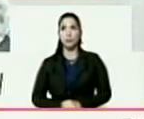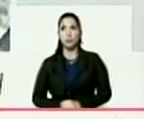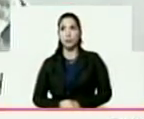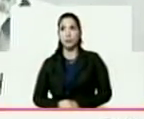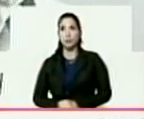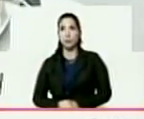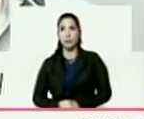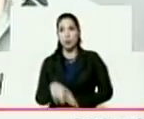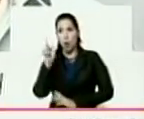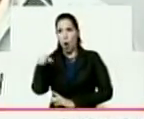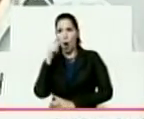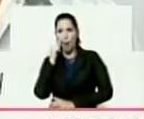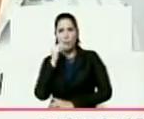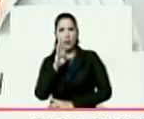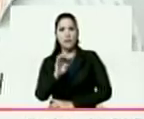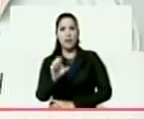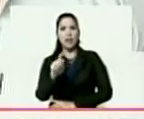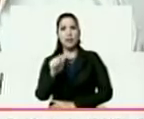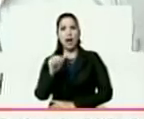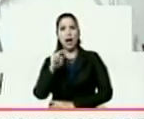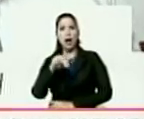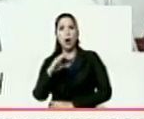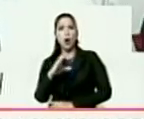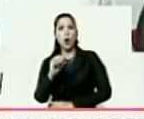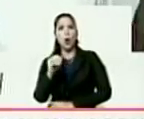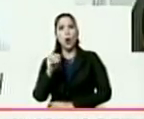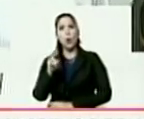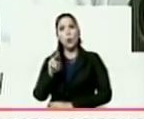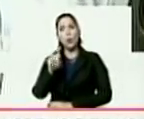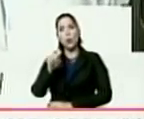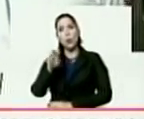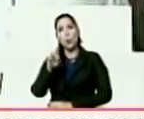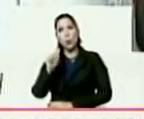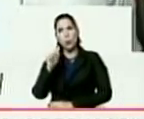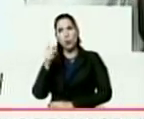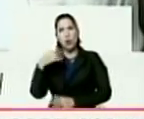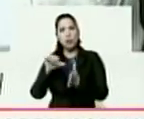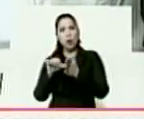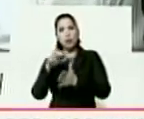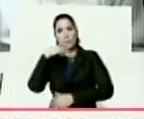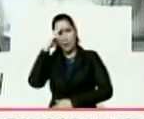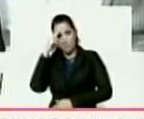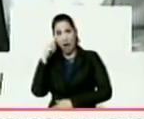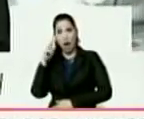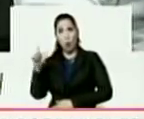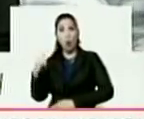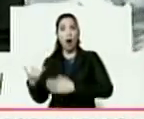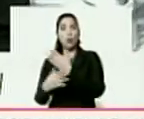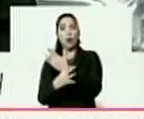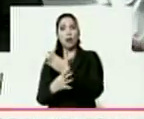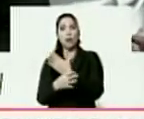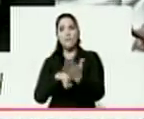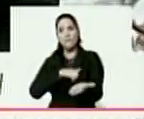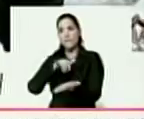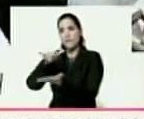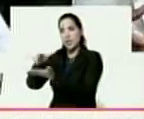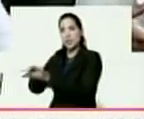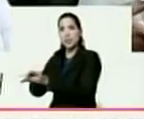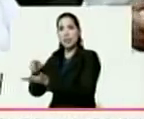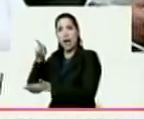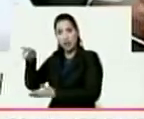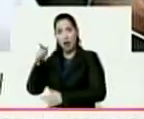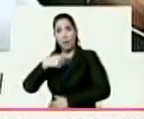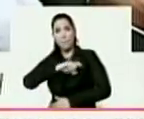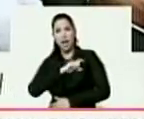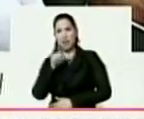betancourt donde el papá de why do ha ido a visitarlo allá en españa ese